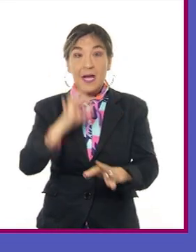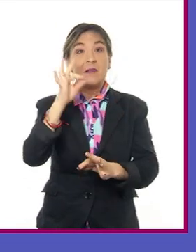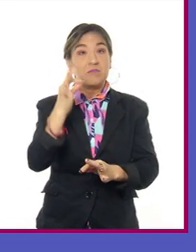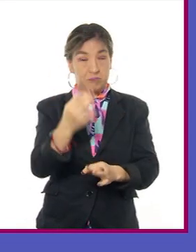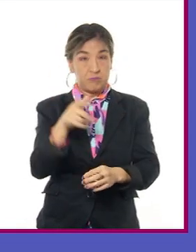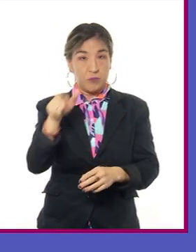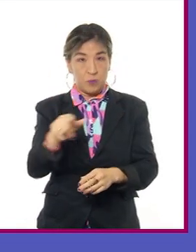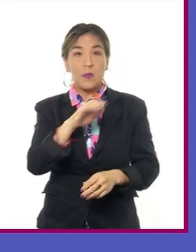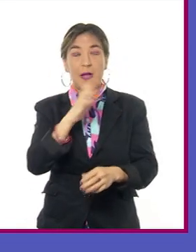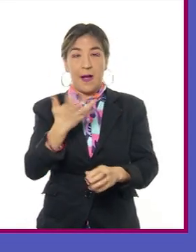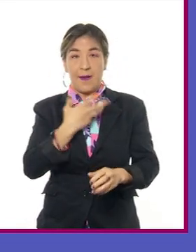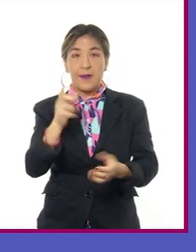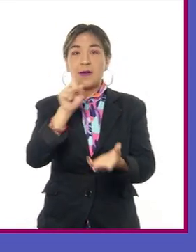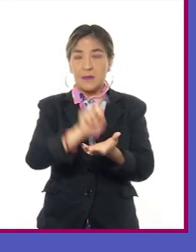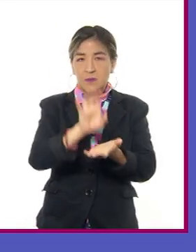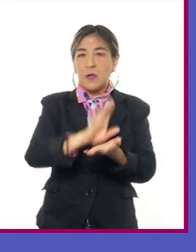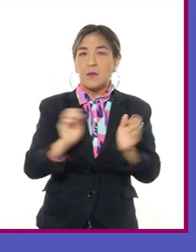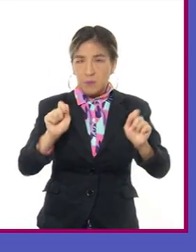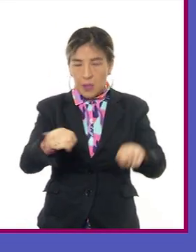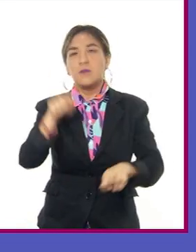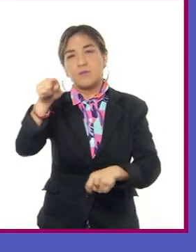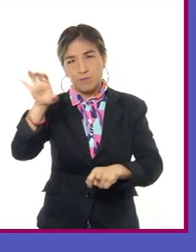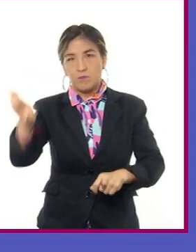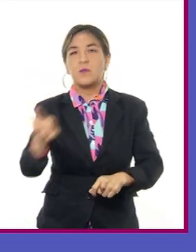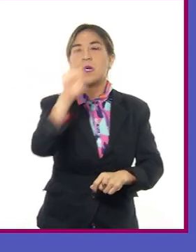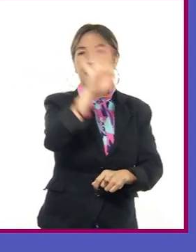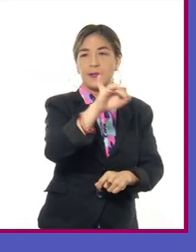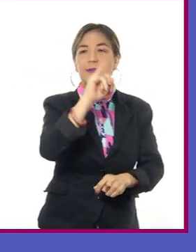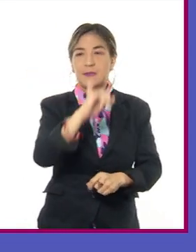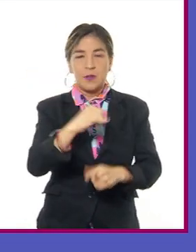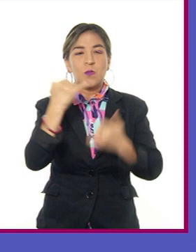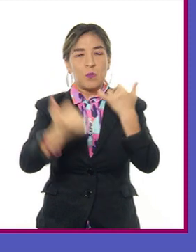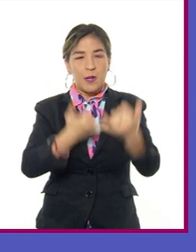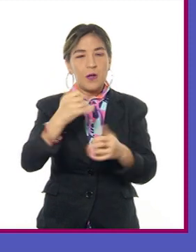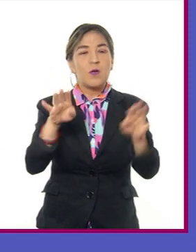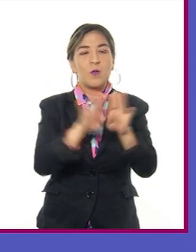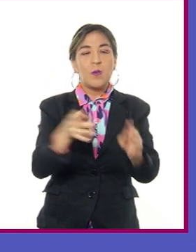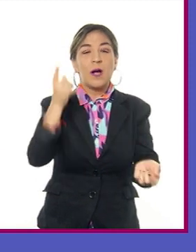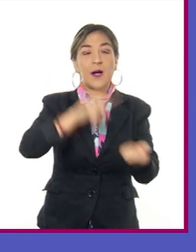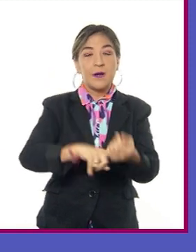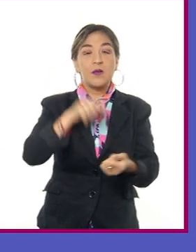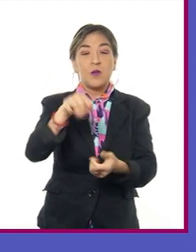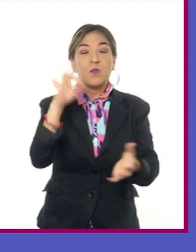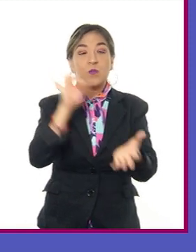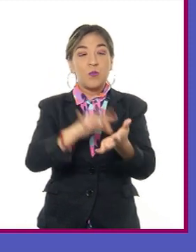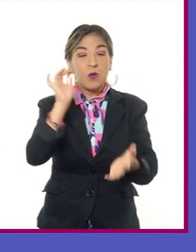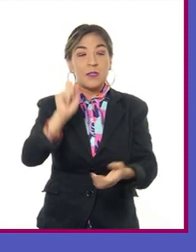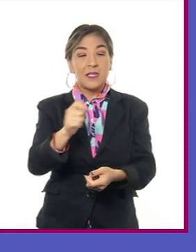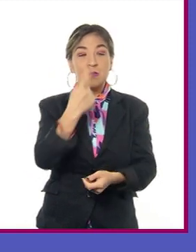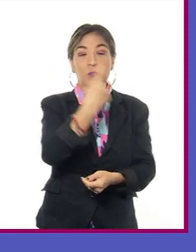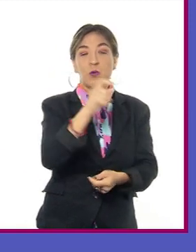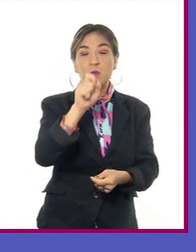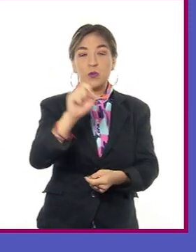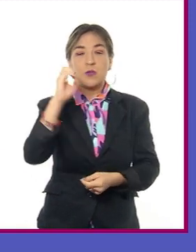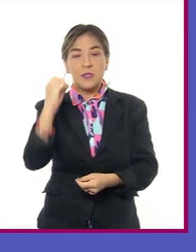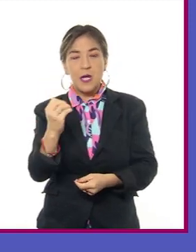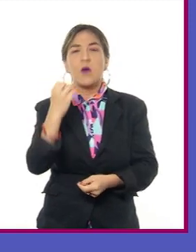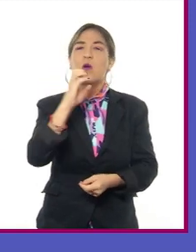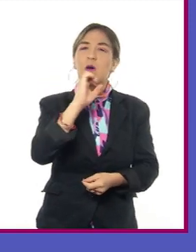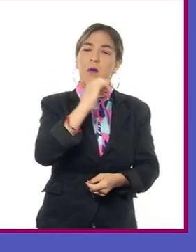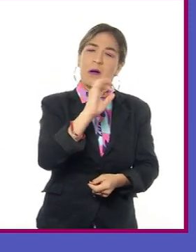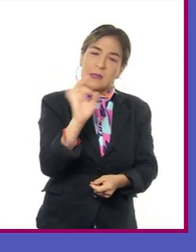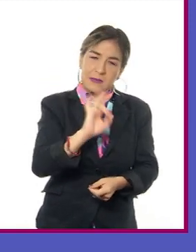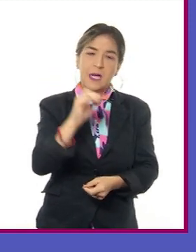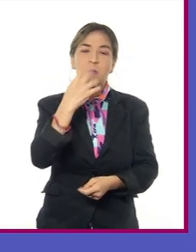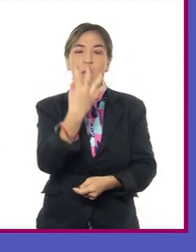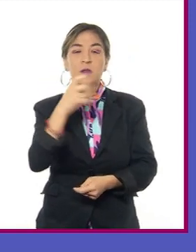requisito, son clasificados. A las y los jugadores se les asigna una puntuación de entre 1.0 y 4.5